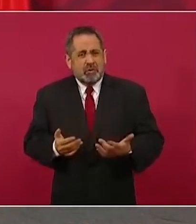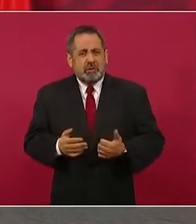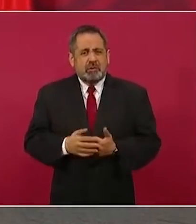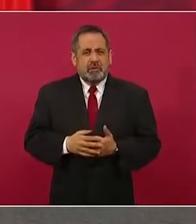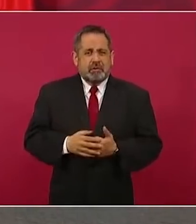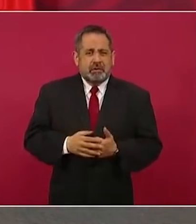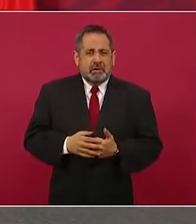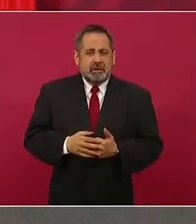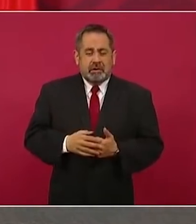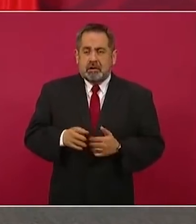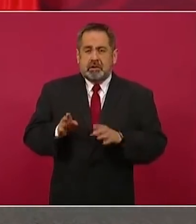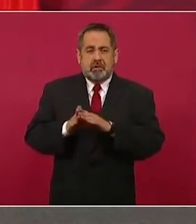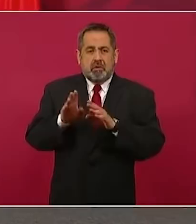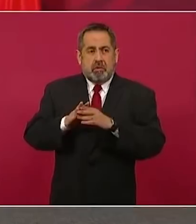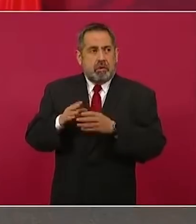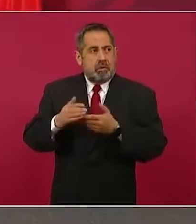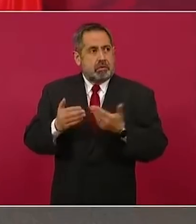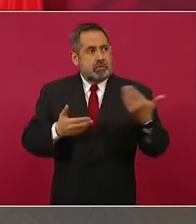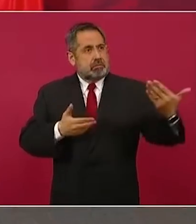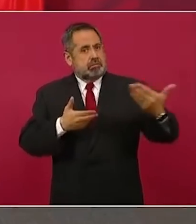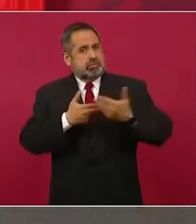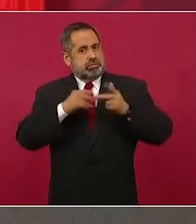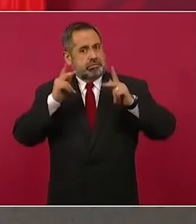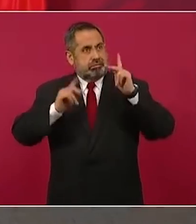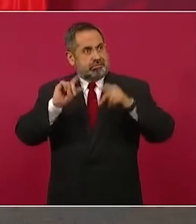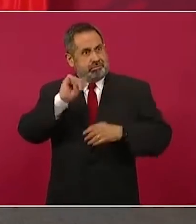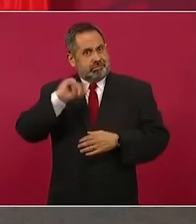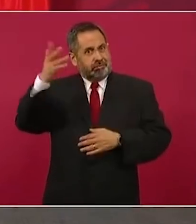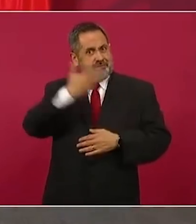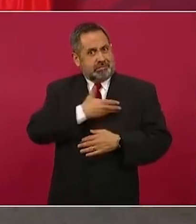estando de por medio una visita presidencial